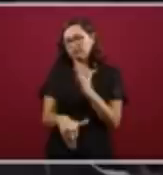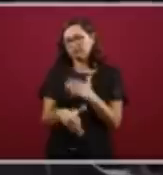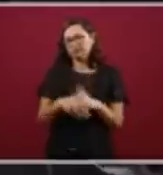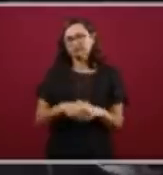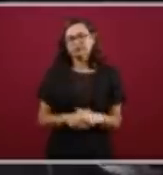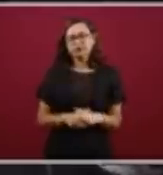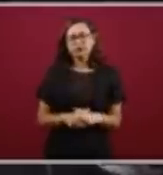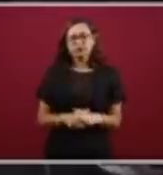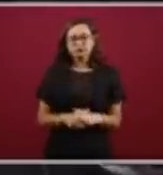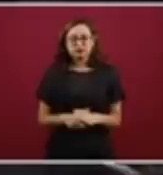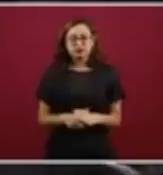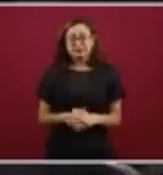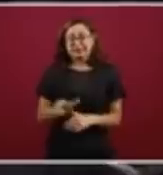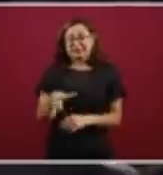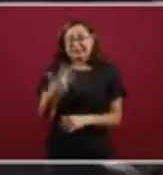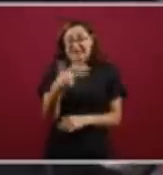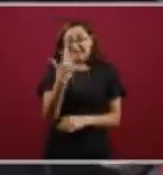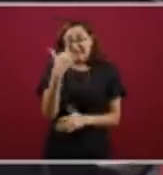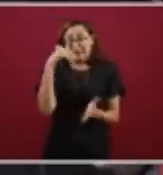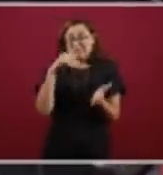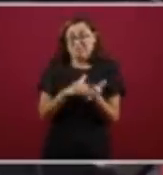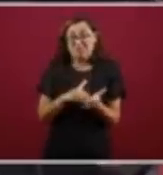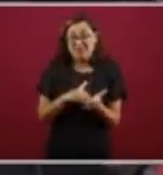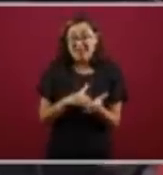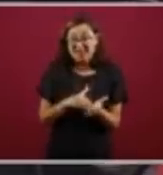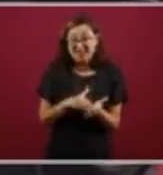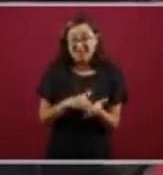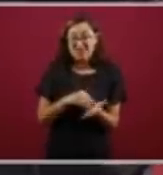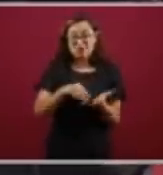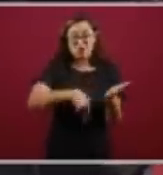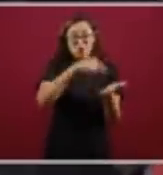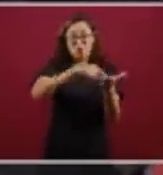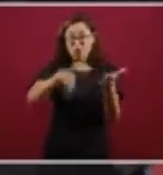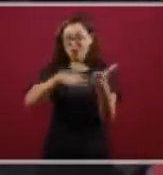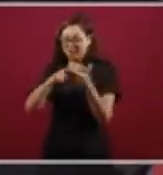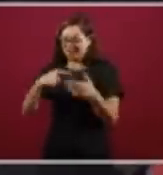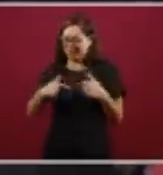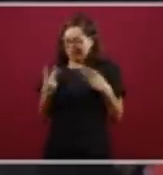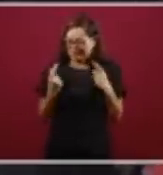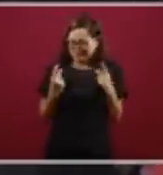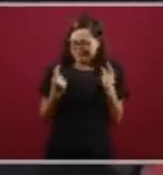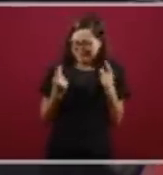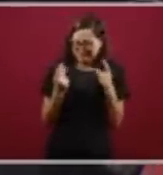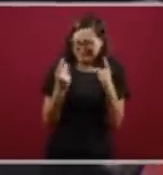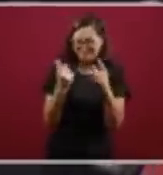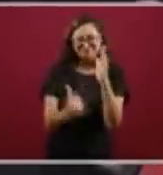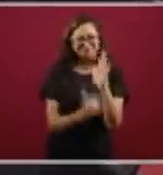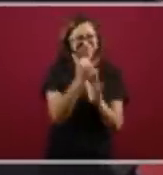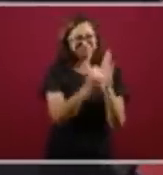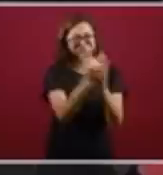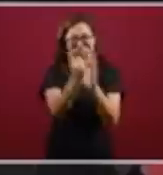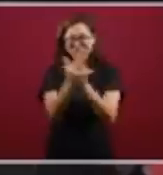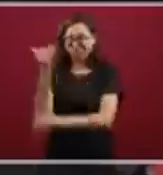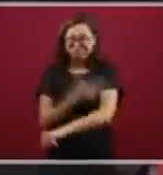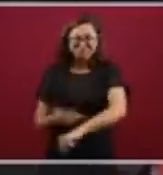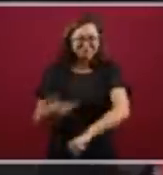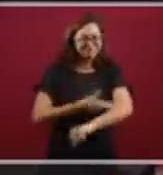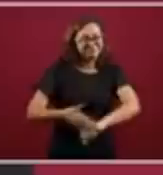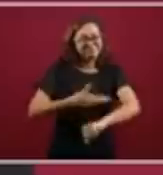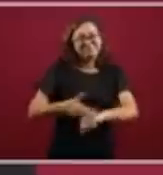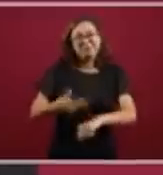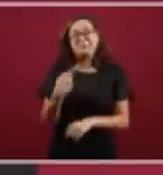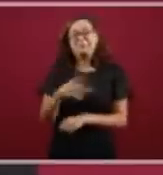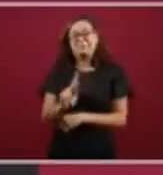en 13,000 sitios. Estoy apurándole a quienes están trabajando en esto,